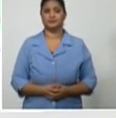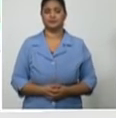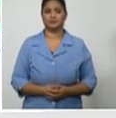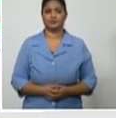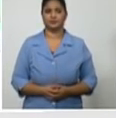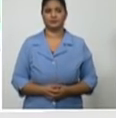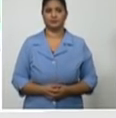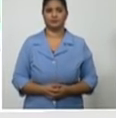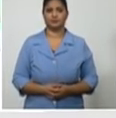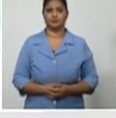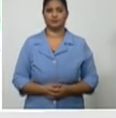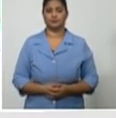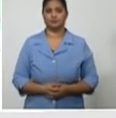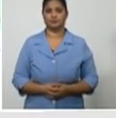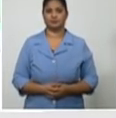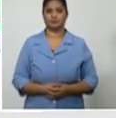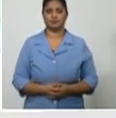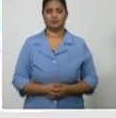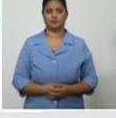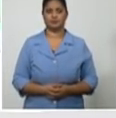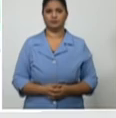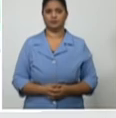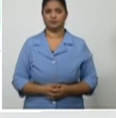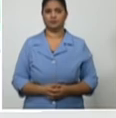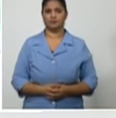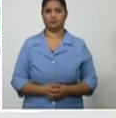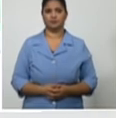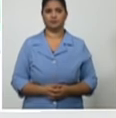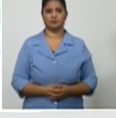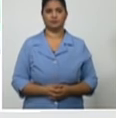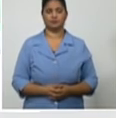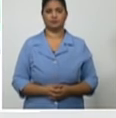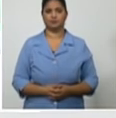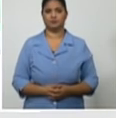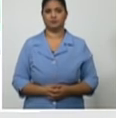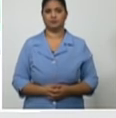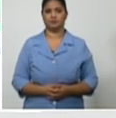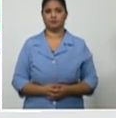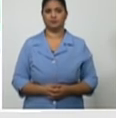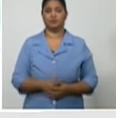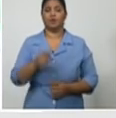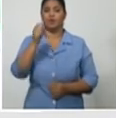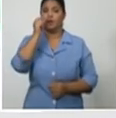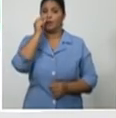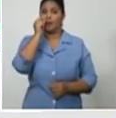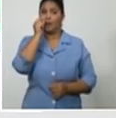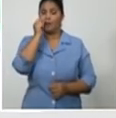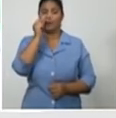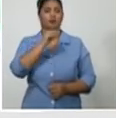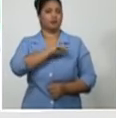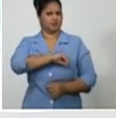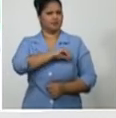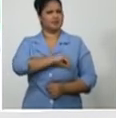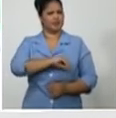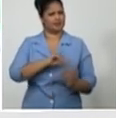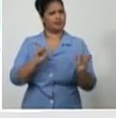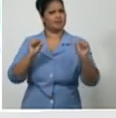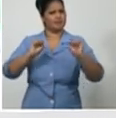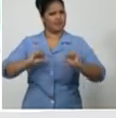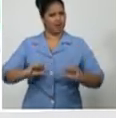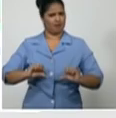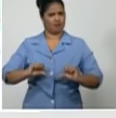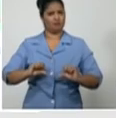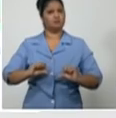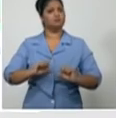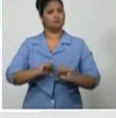presentó. Este paciente con sintomatología inicial se hizo una valoración con